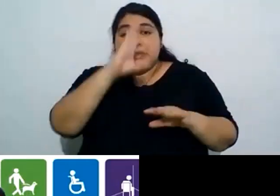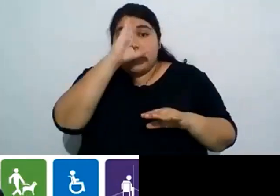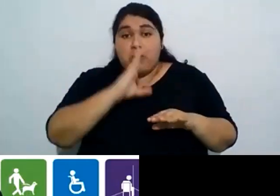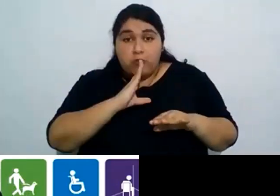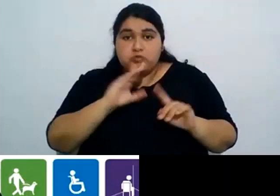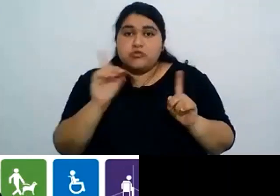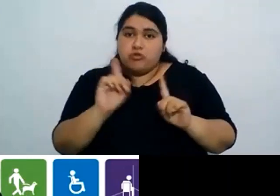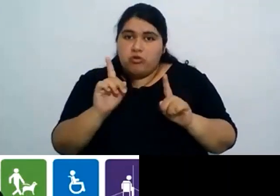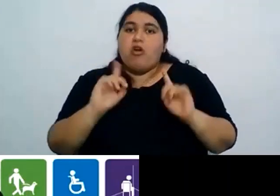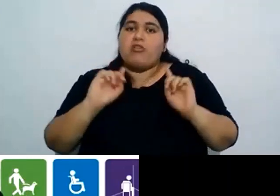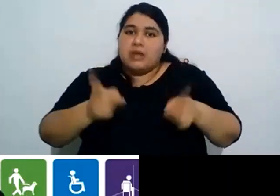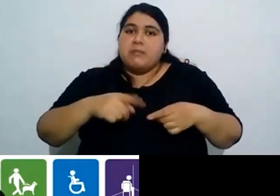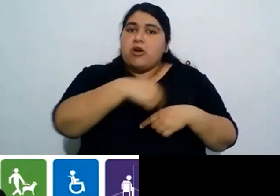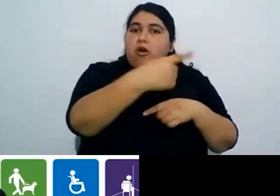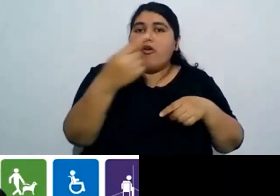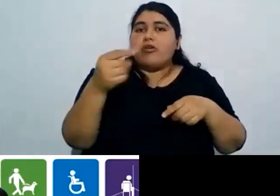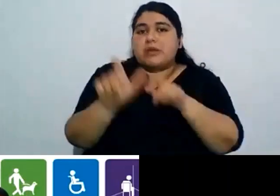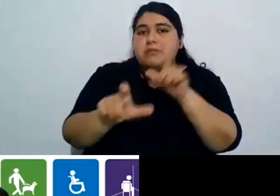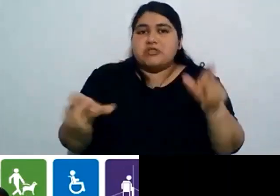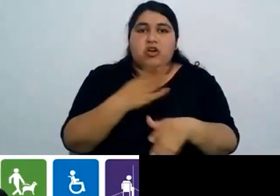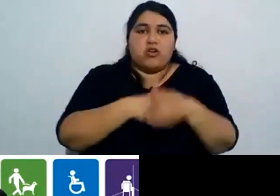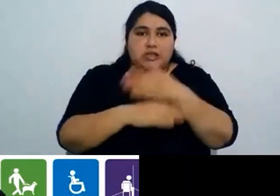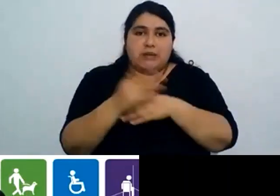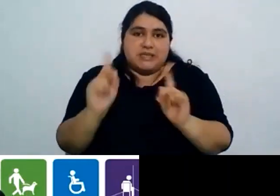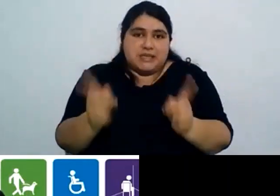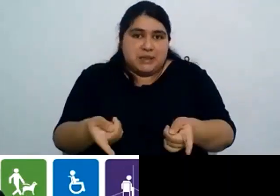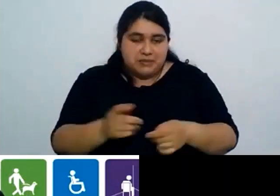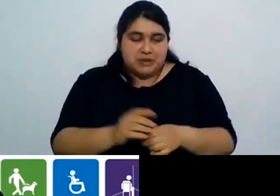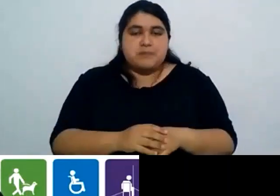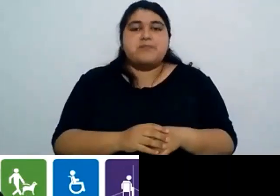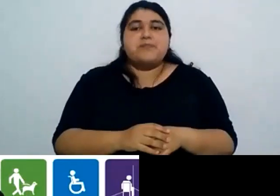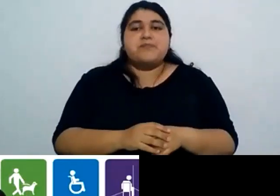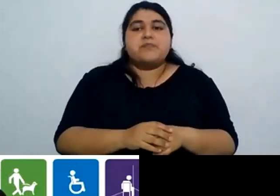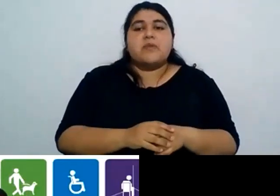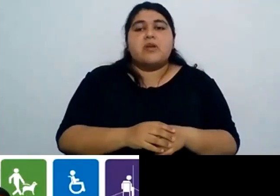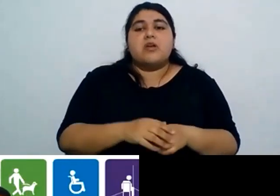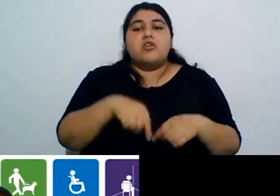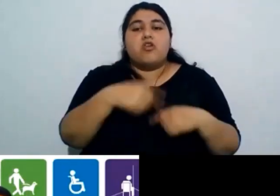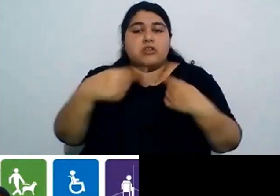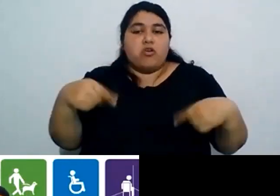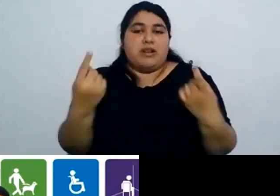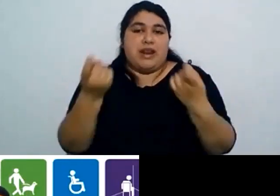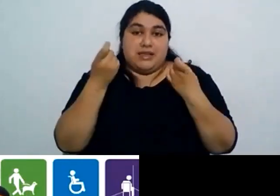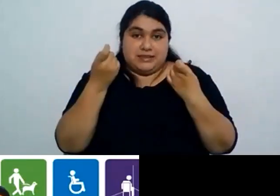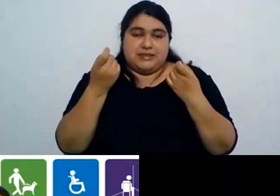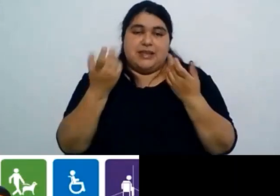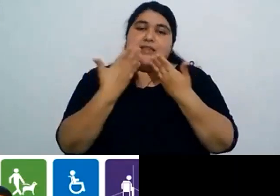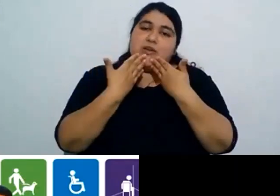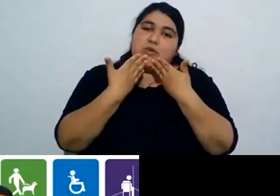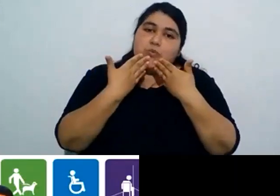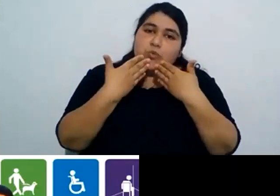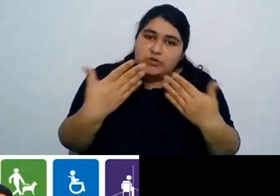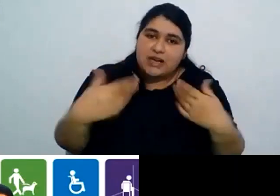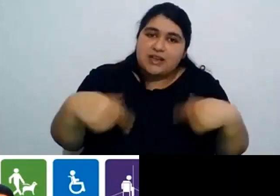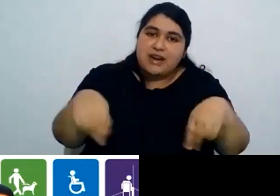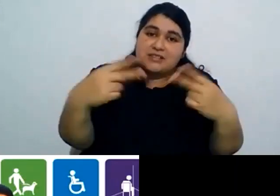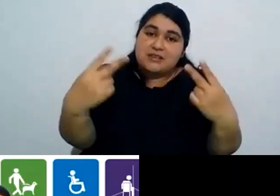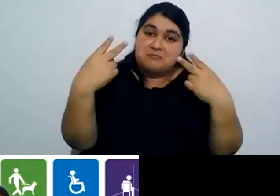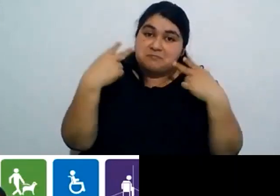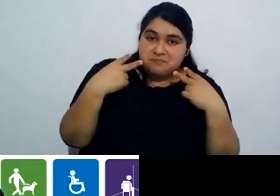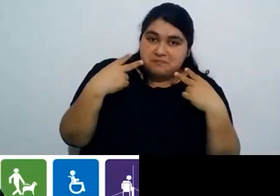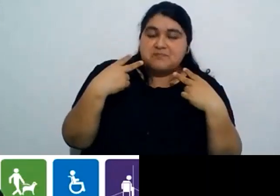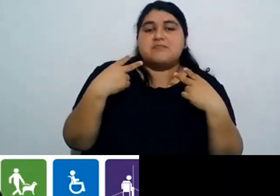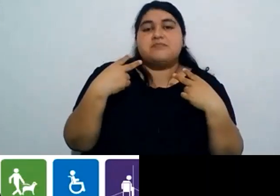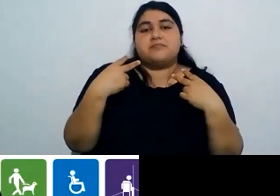también para otro tipo de discapacidades y otro tipo de necesidades. Muchas gracias por su atención